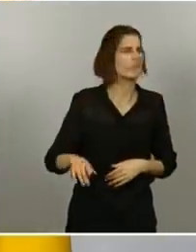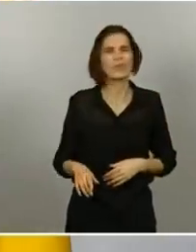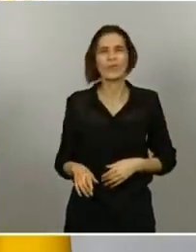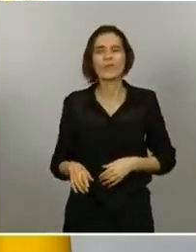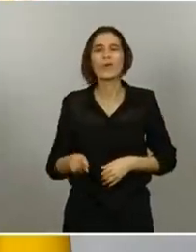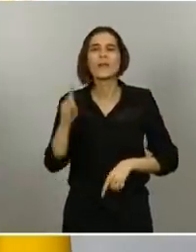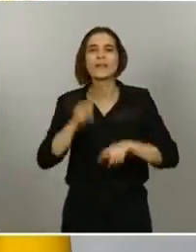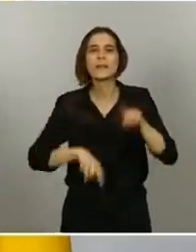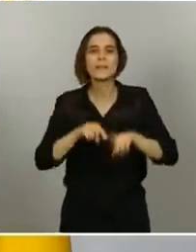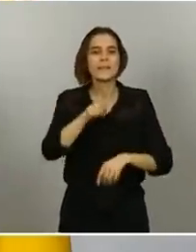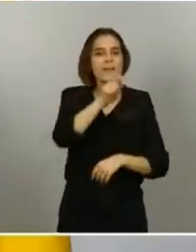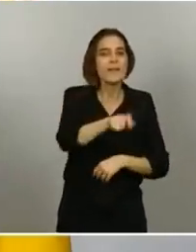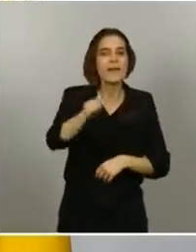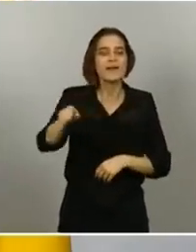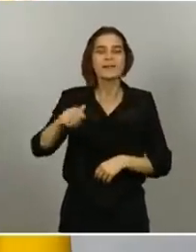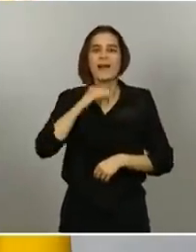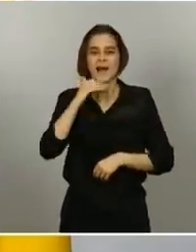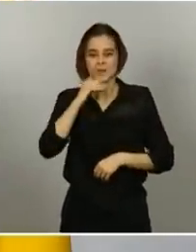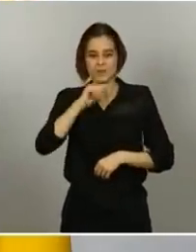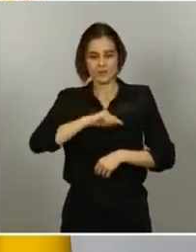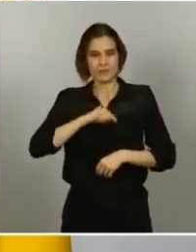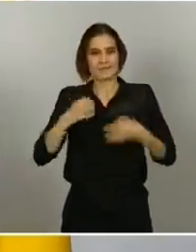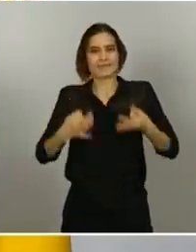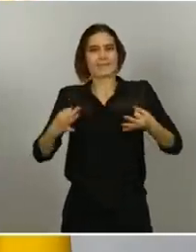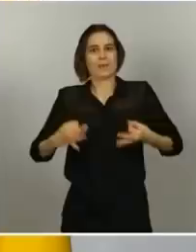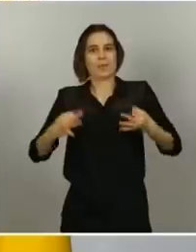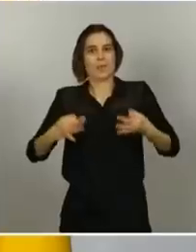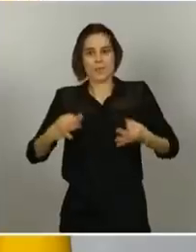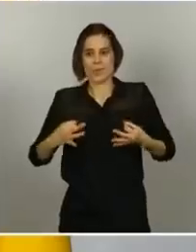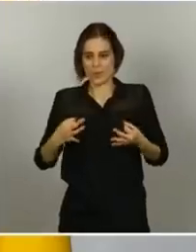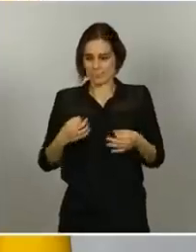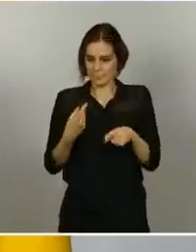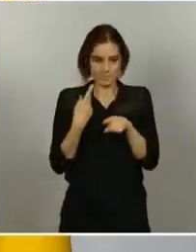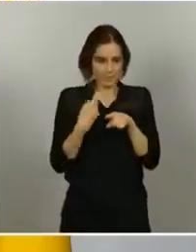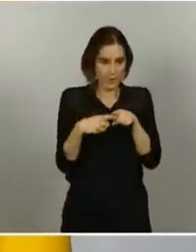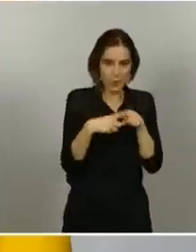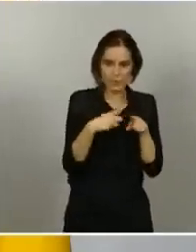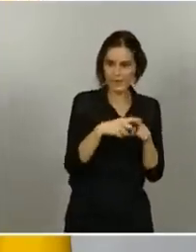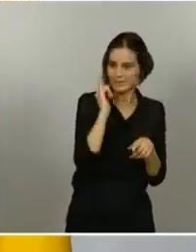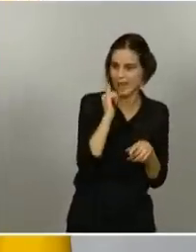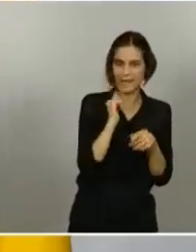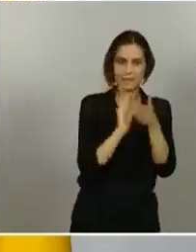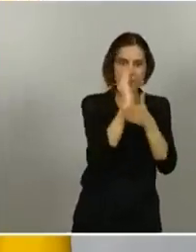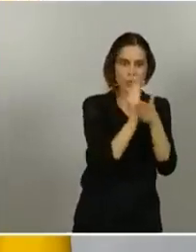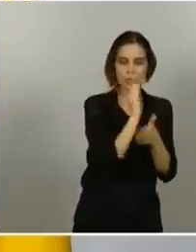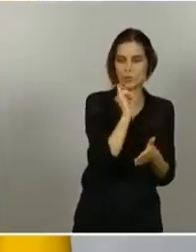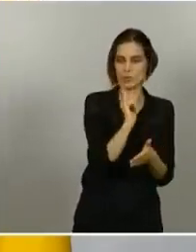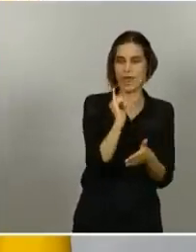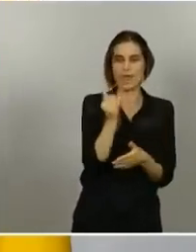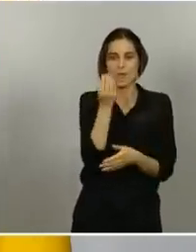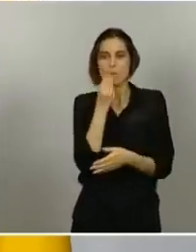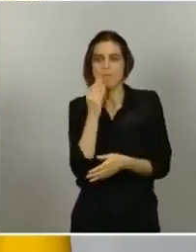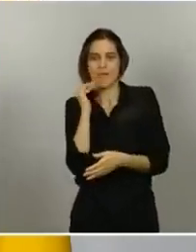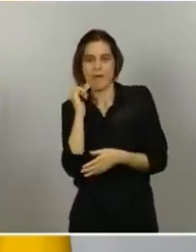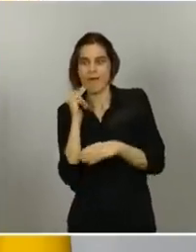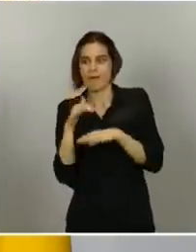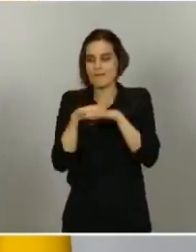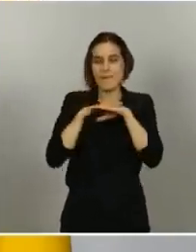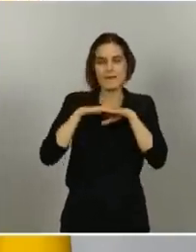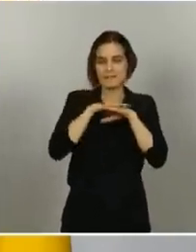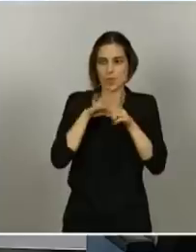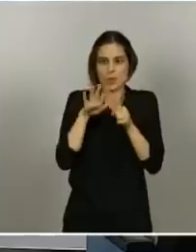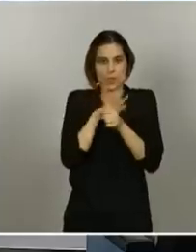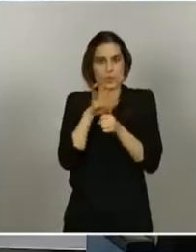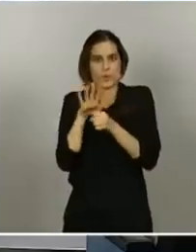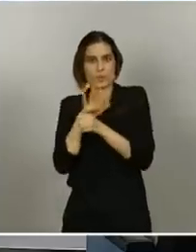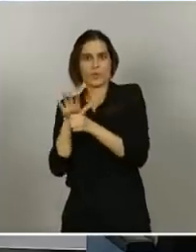nacional de seguridade material que les permitan satisfacer as necesidades básicas seguridade é saber